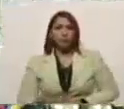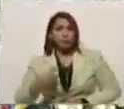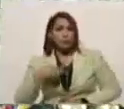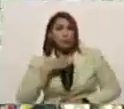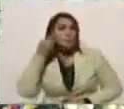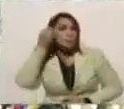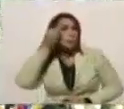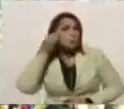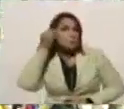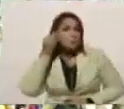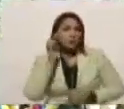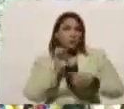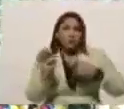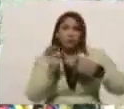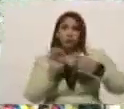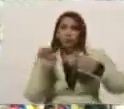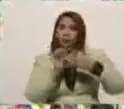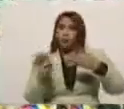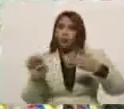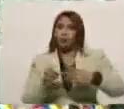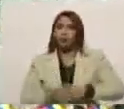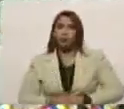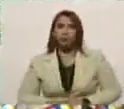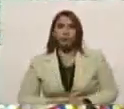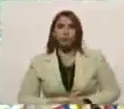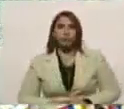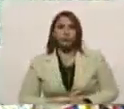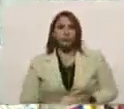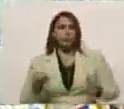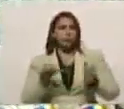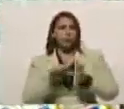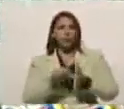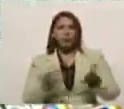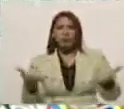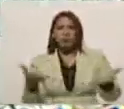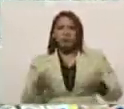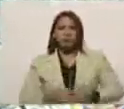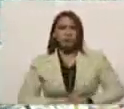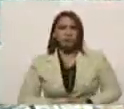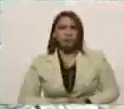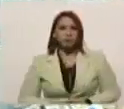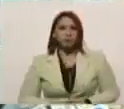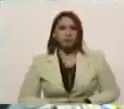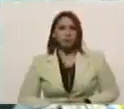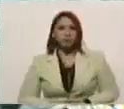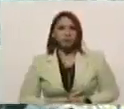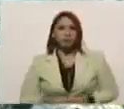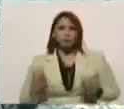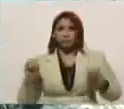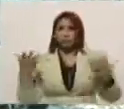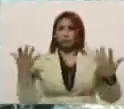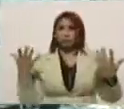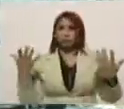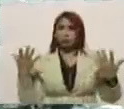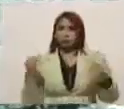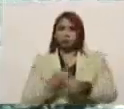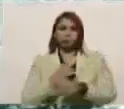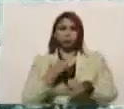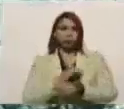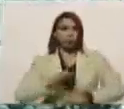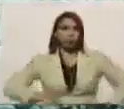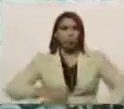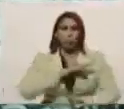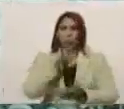concepto estratégico, de dónde viene esta maravillosa obra que es la Fuerza